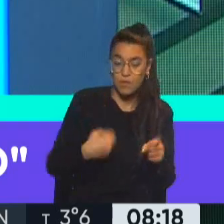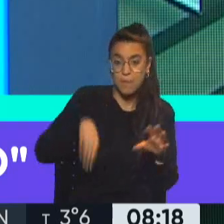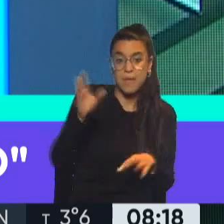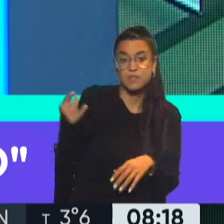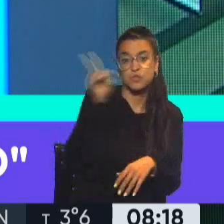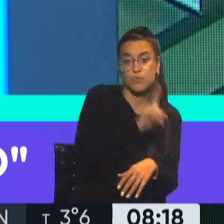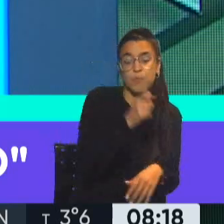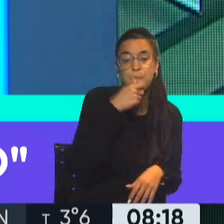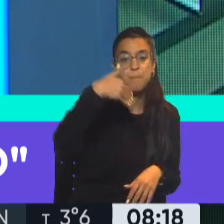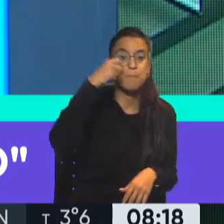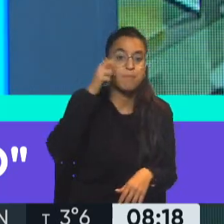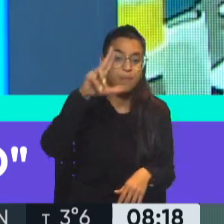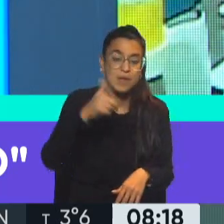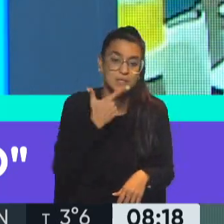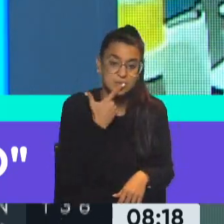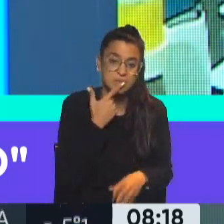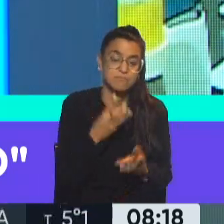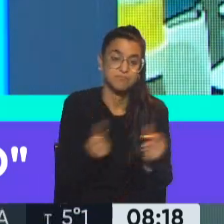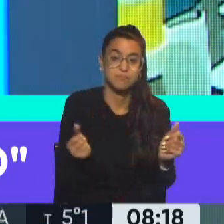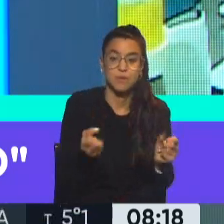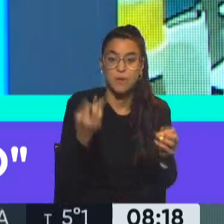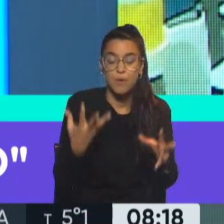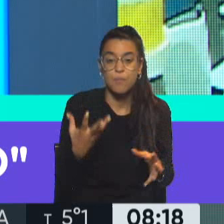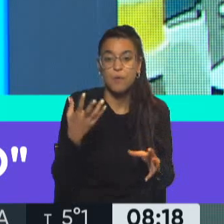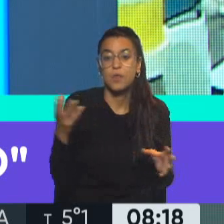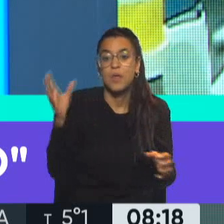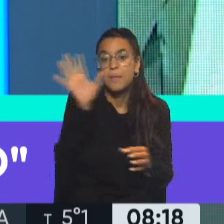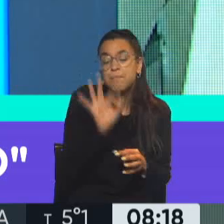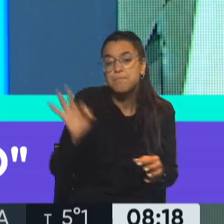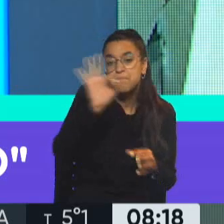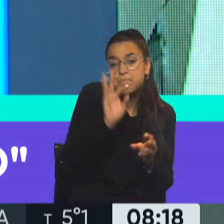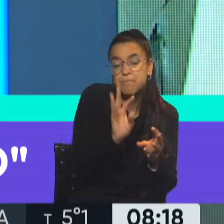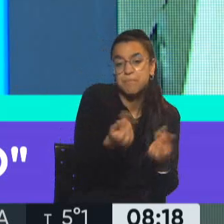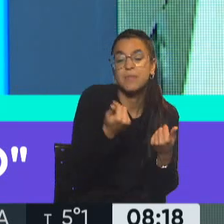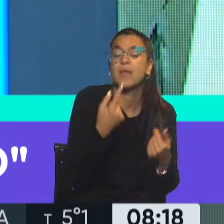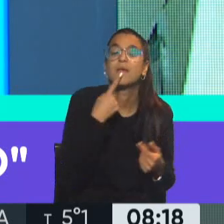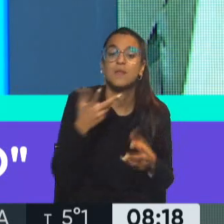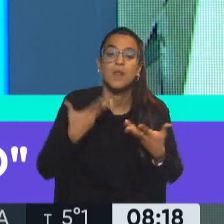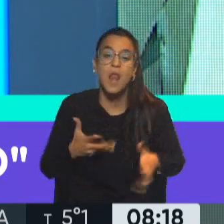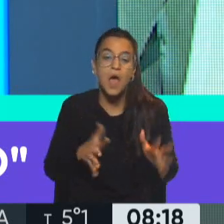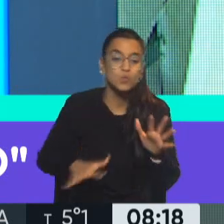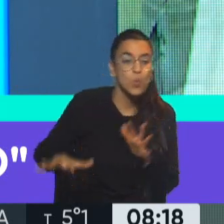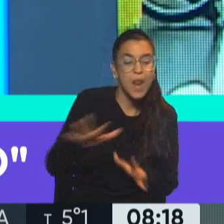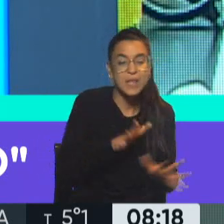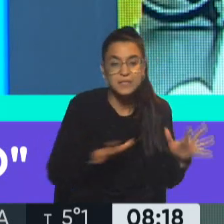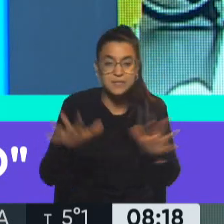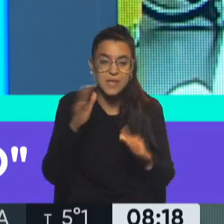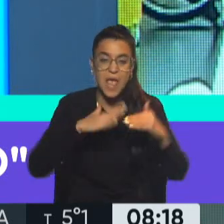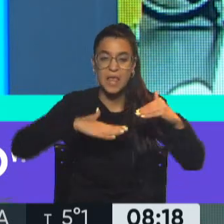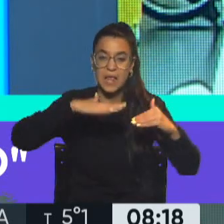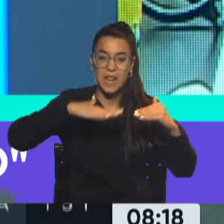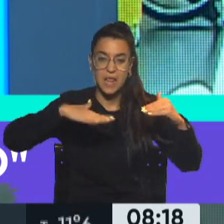otros, como el MERS, hubiera desaparecido, porque elimina el reservorio. Entonces la naturaleza está encontrando el punto de